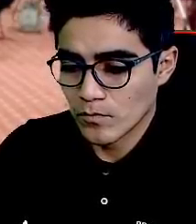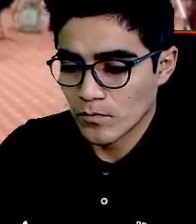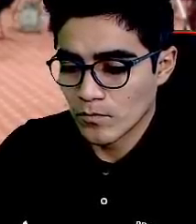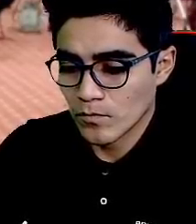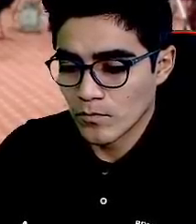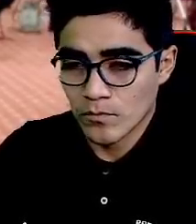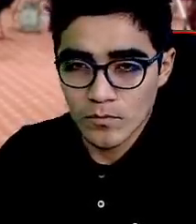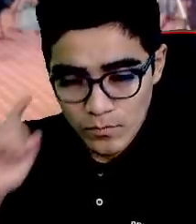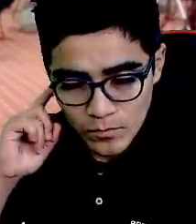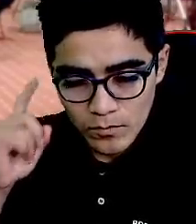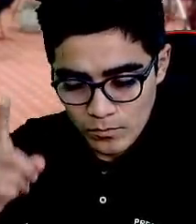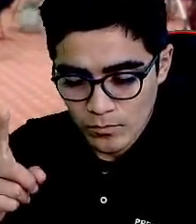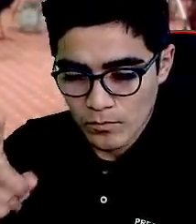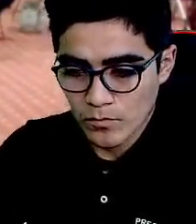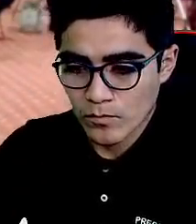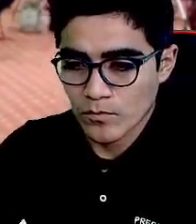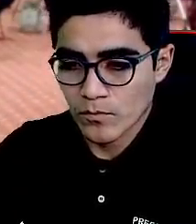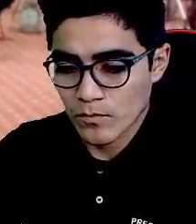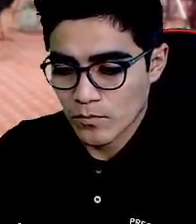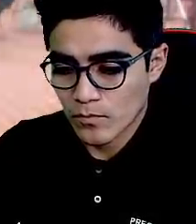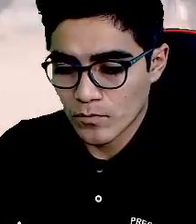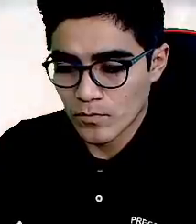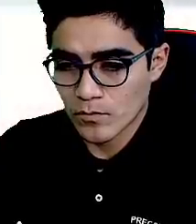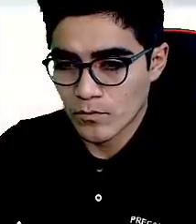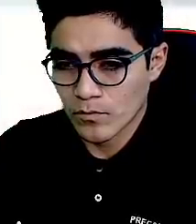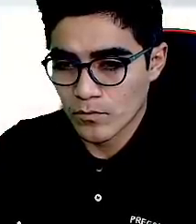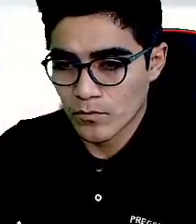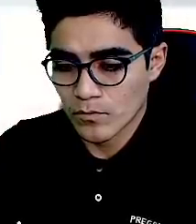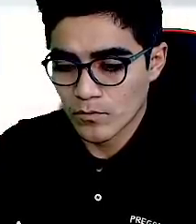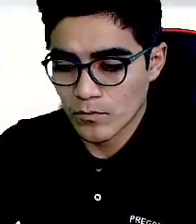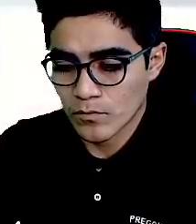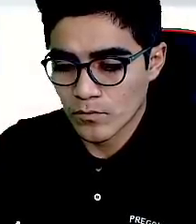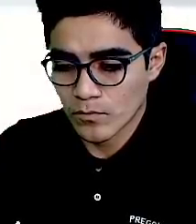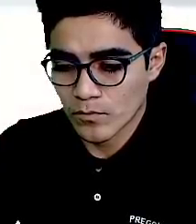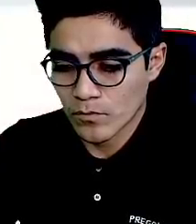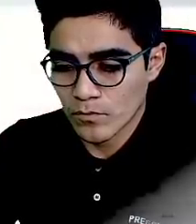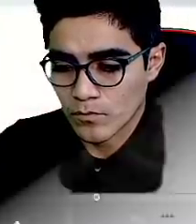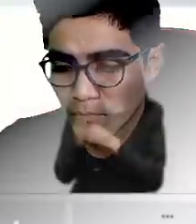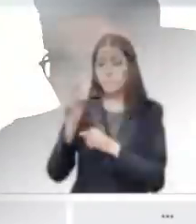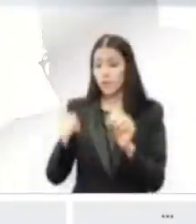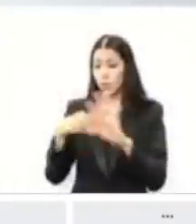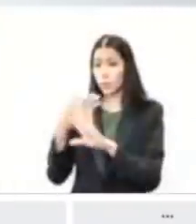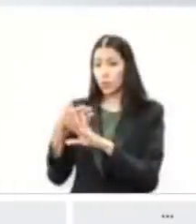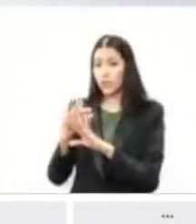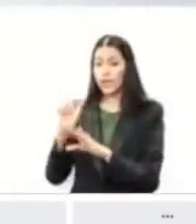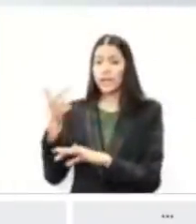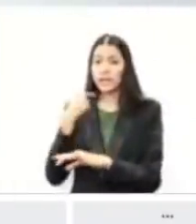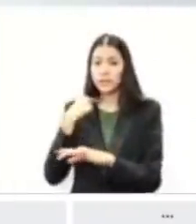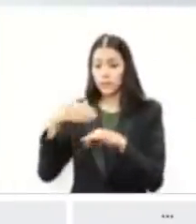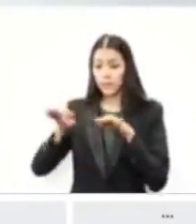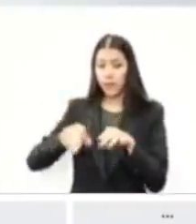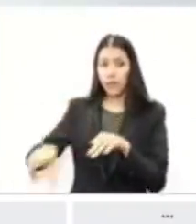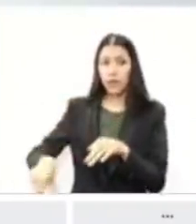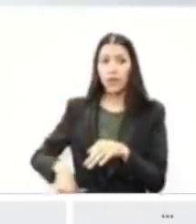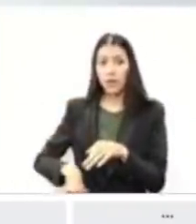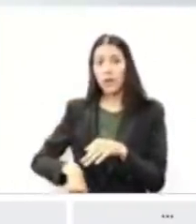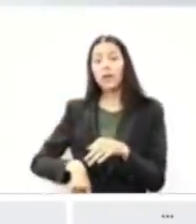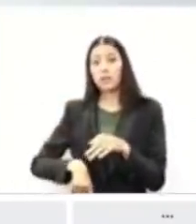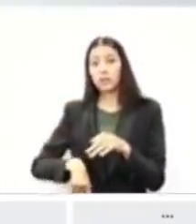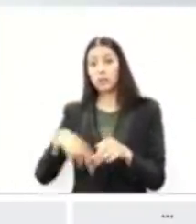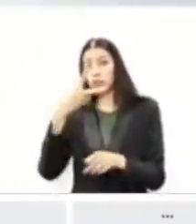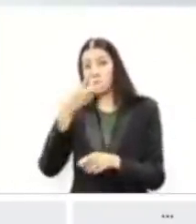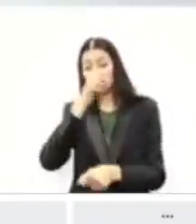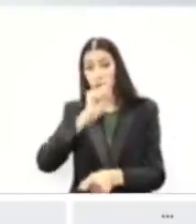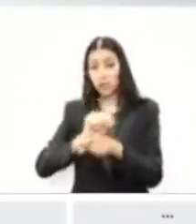primera pregunta, es en contra de exfuncionarios de 2 secretarías, Comunicaciones y